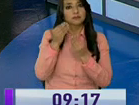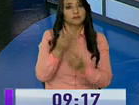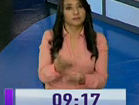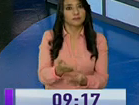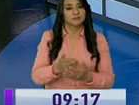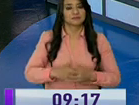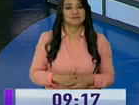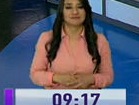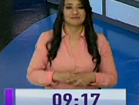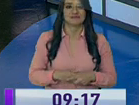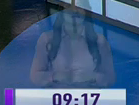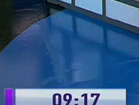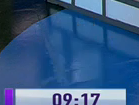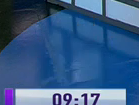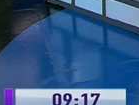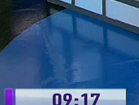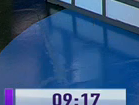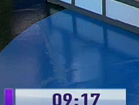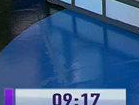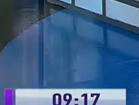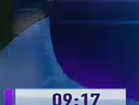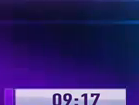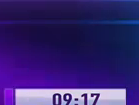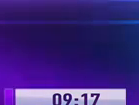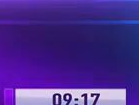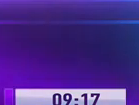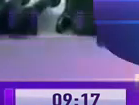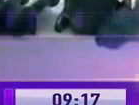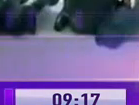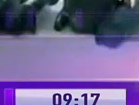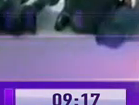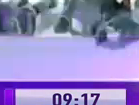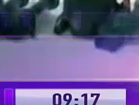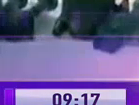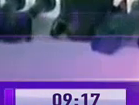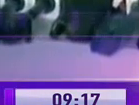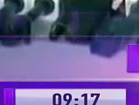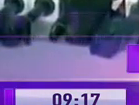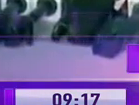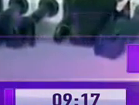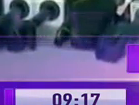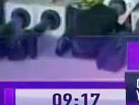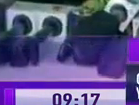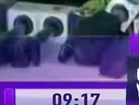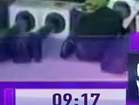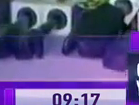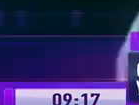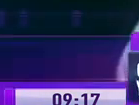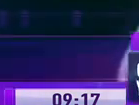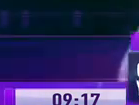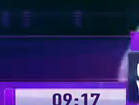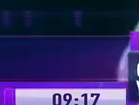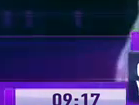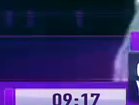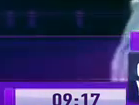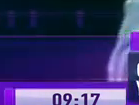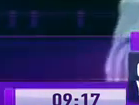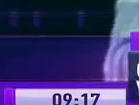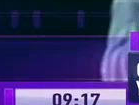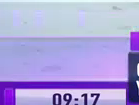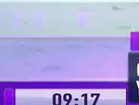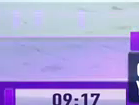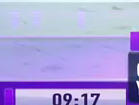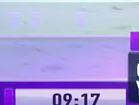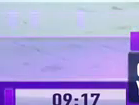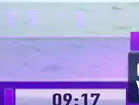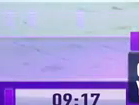más información en este primer noticiero de la comunidad y les vamos a contar que el hijo mayor de José habla